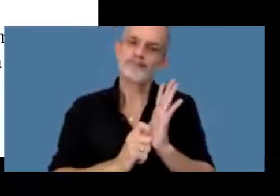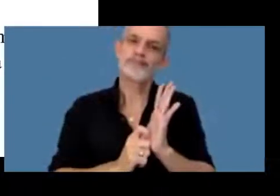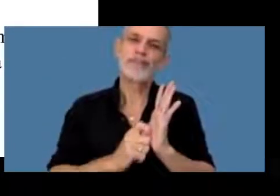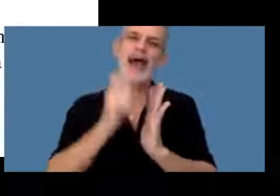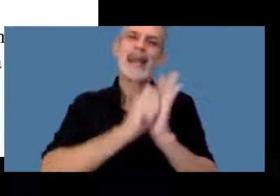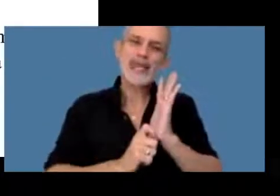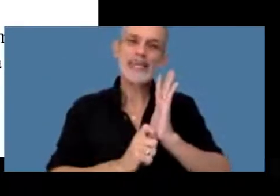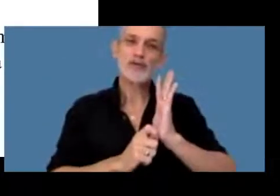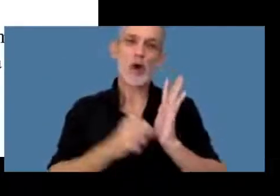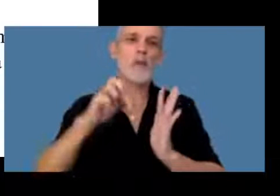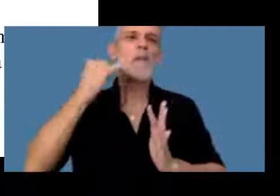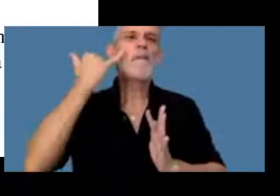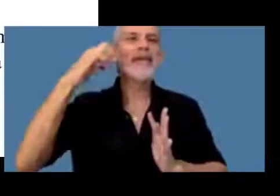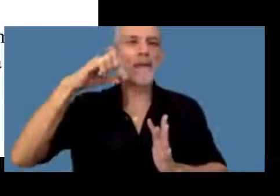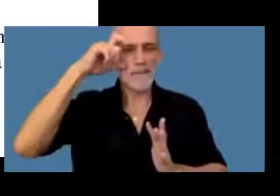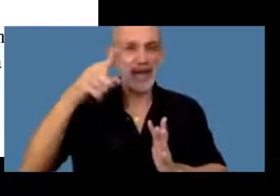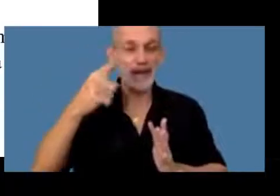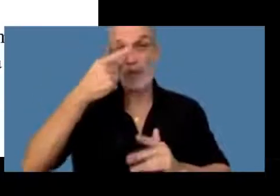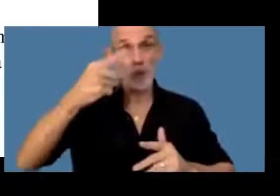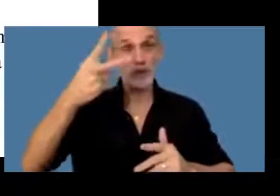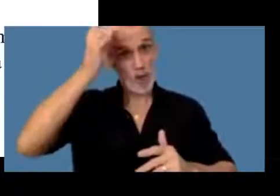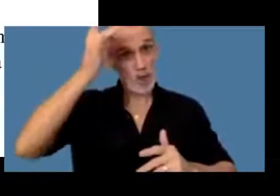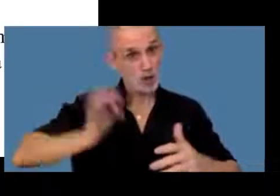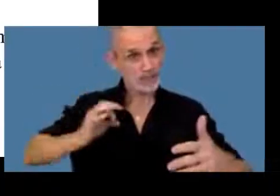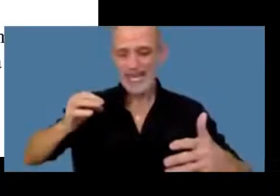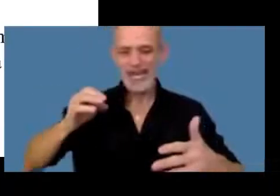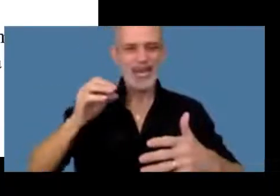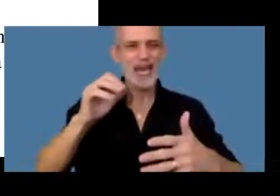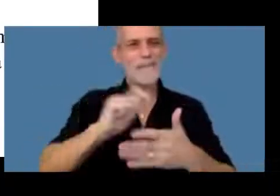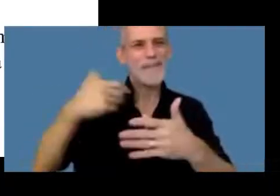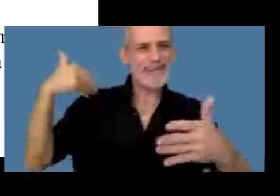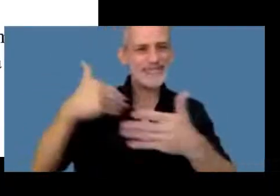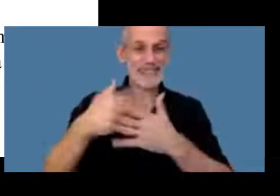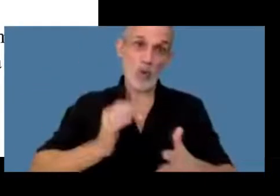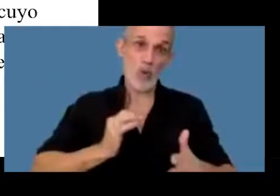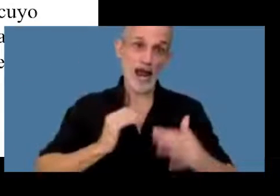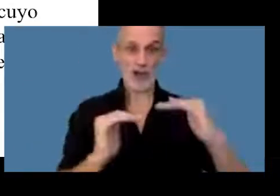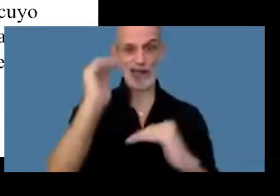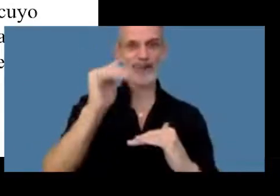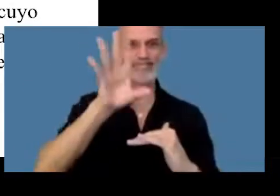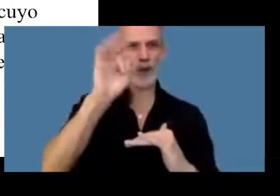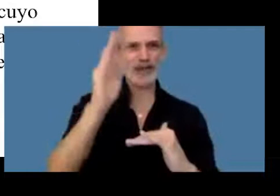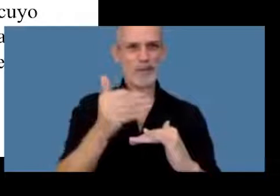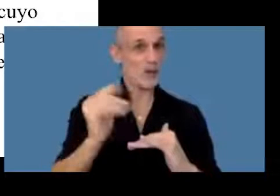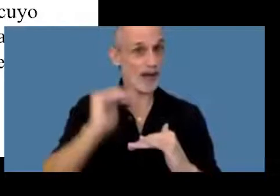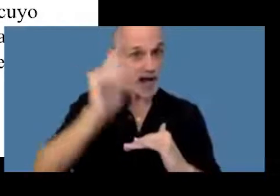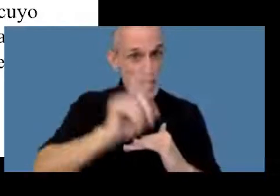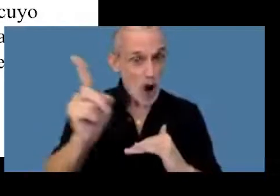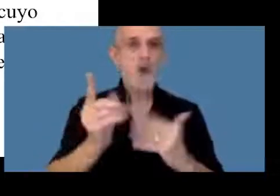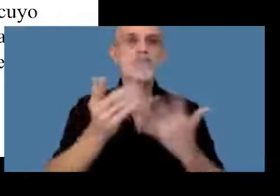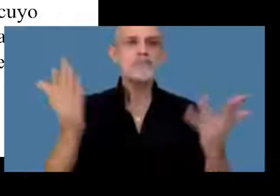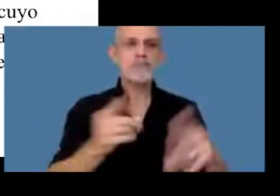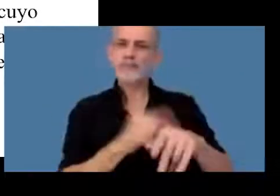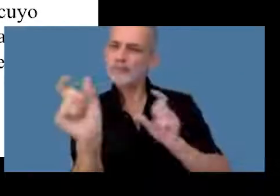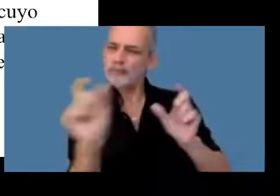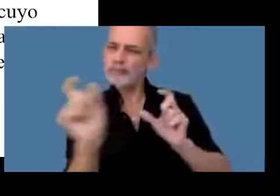como pyme, si en los últimos 12 meses no superó el 50%, este régimen transitorio